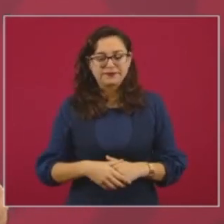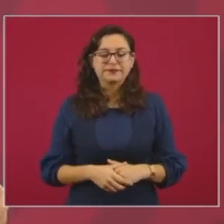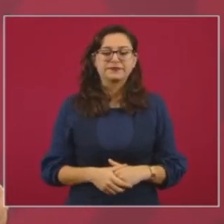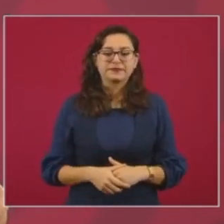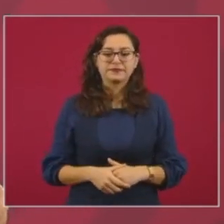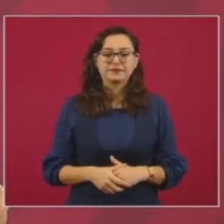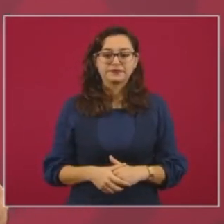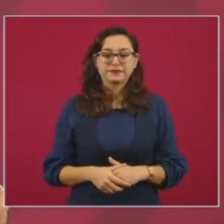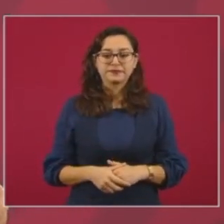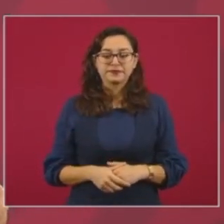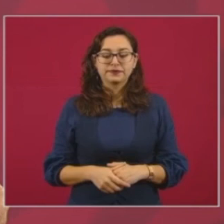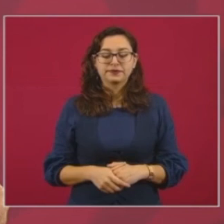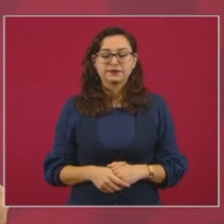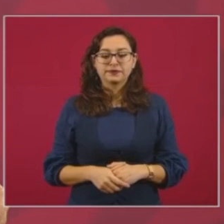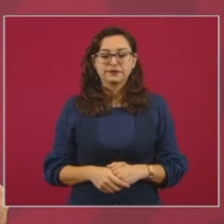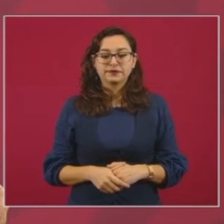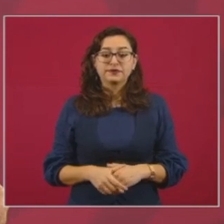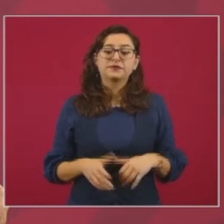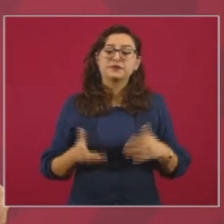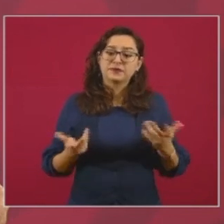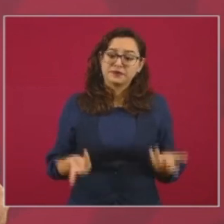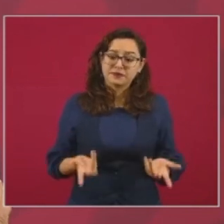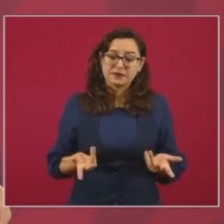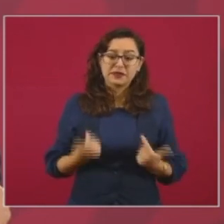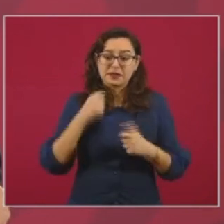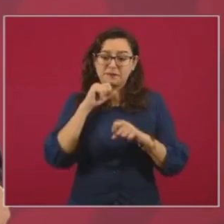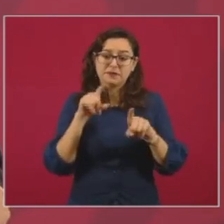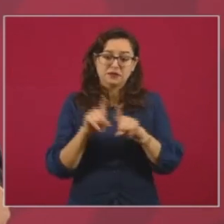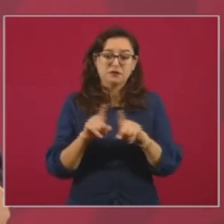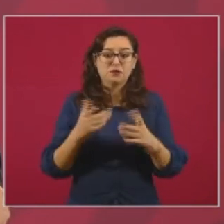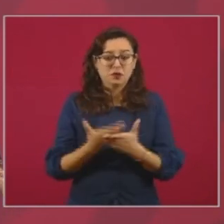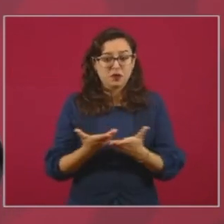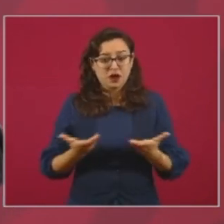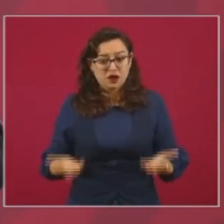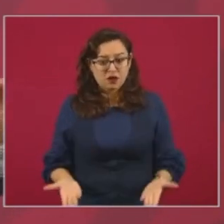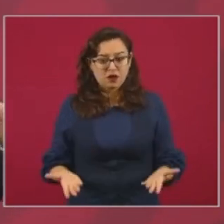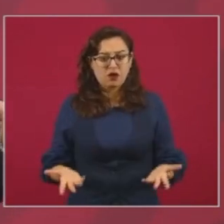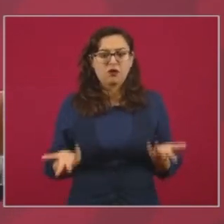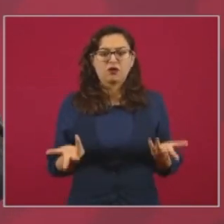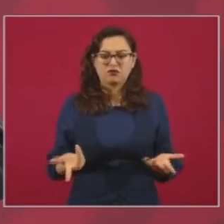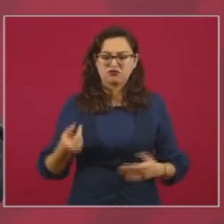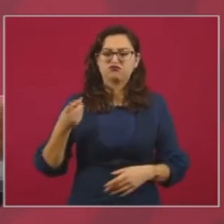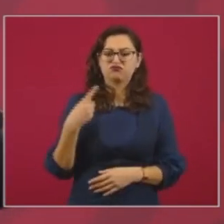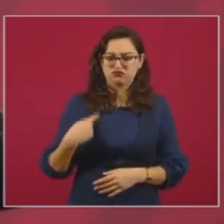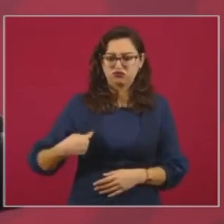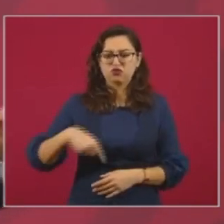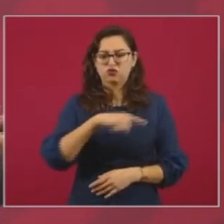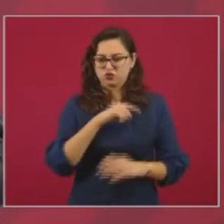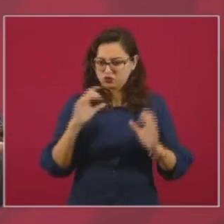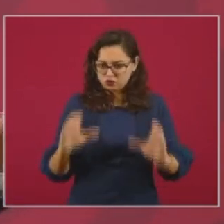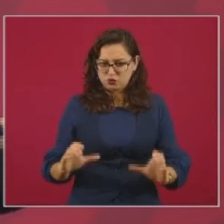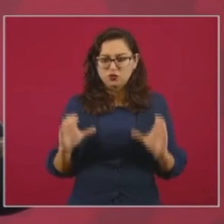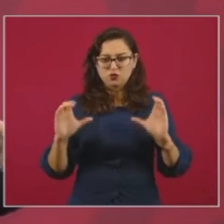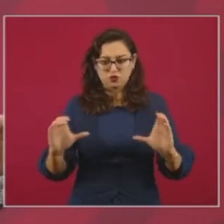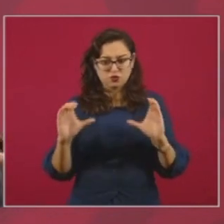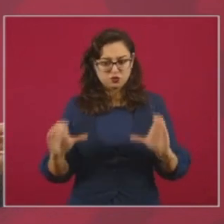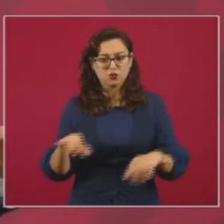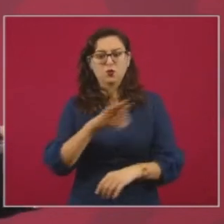dirigentes de la Iglesia Católica. Entonces es lo mismo, podemos cuidarnos.